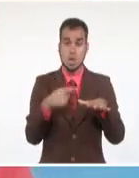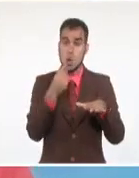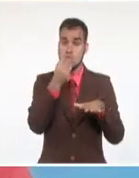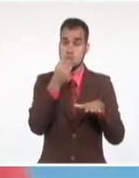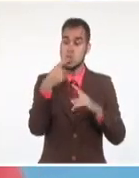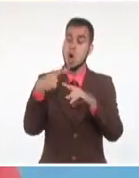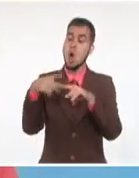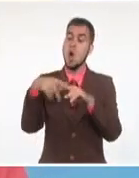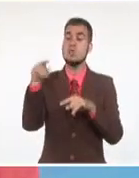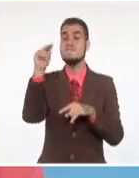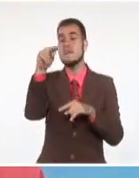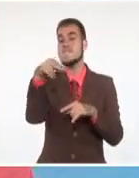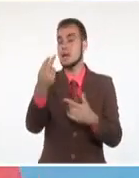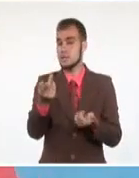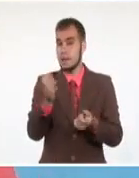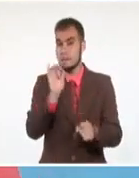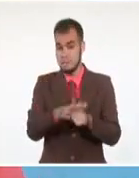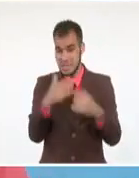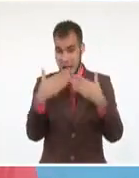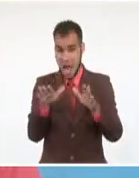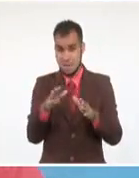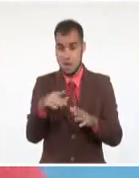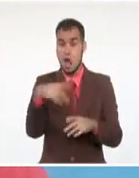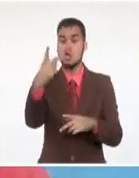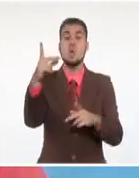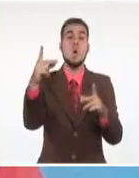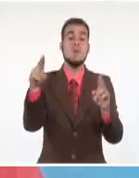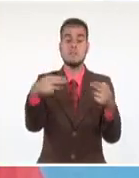un pitcher abridor de los dos siguientes juegos en